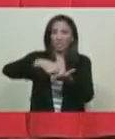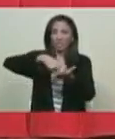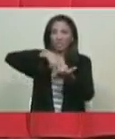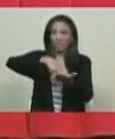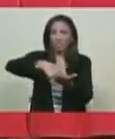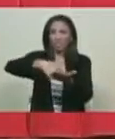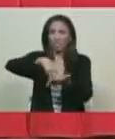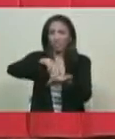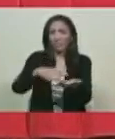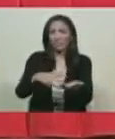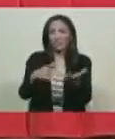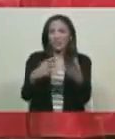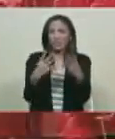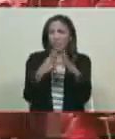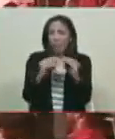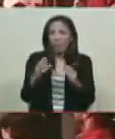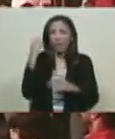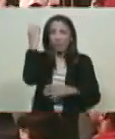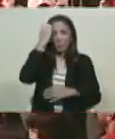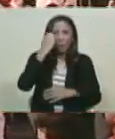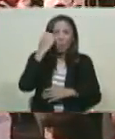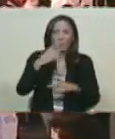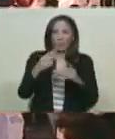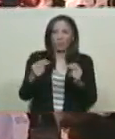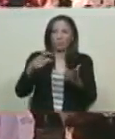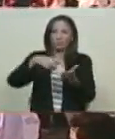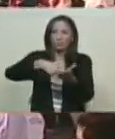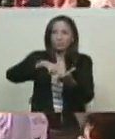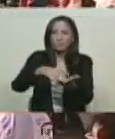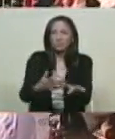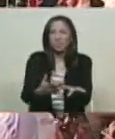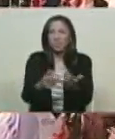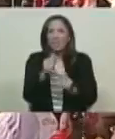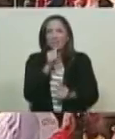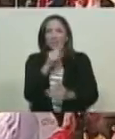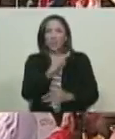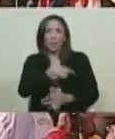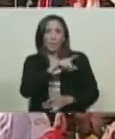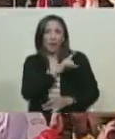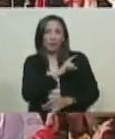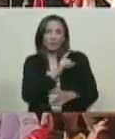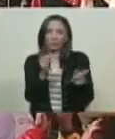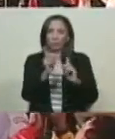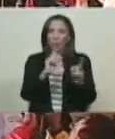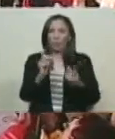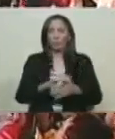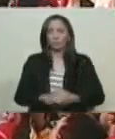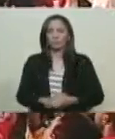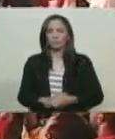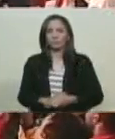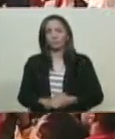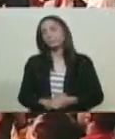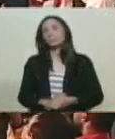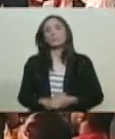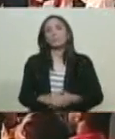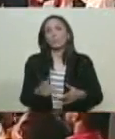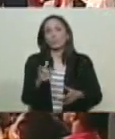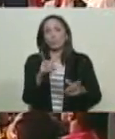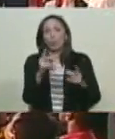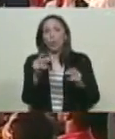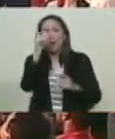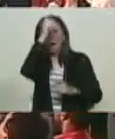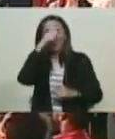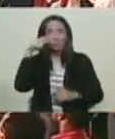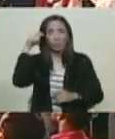las élites europeas, que tenemos que arrodillarnos a Rajoy en España, que tenemos que arrodillarnos a Donald